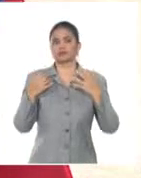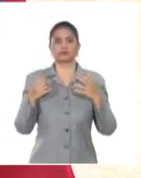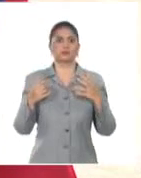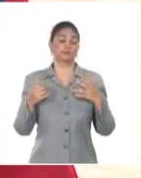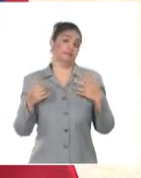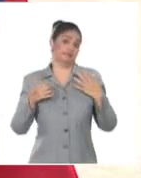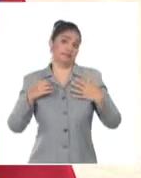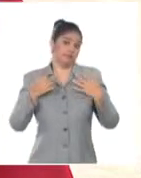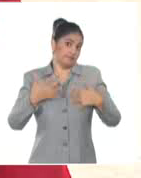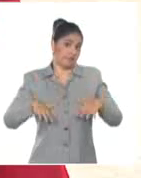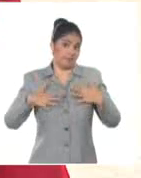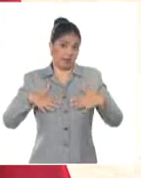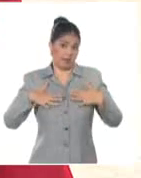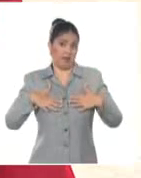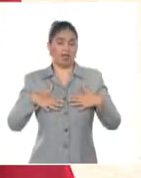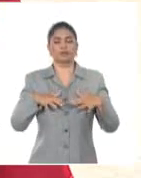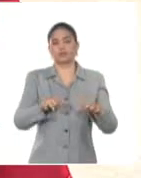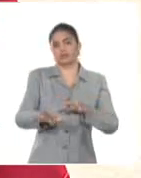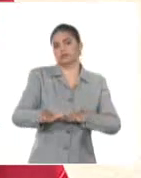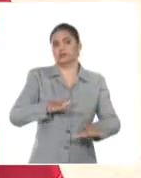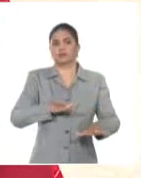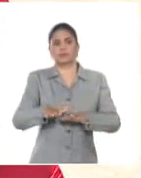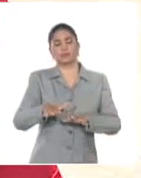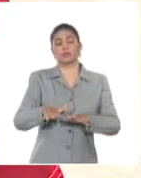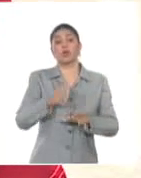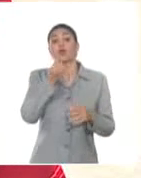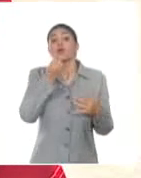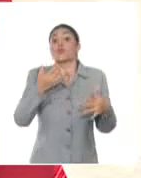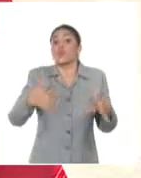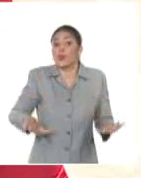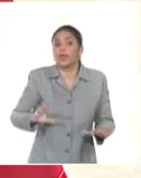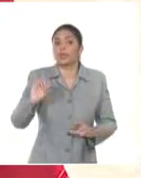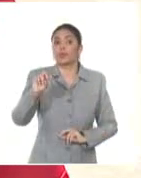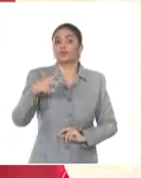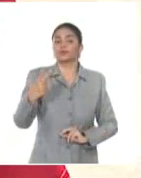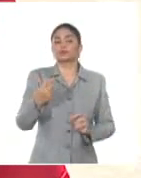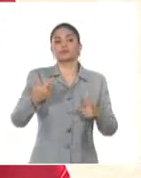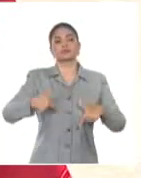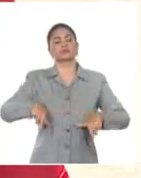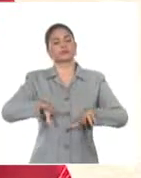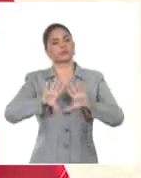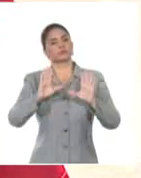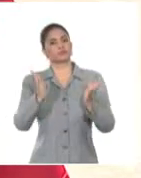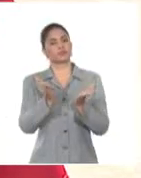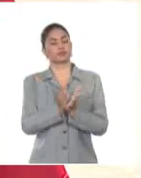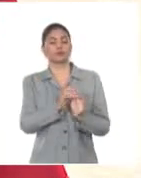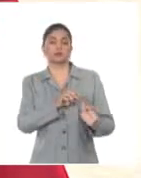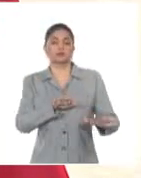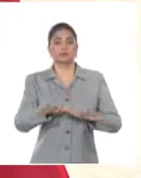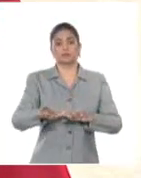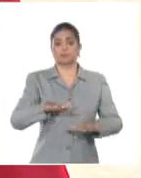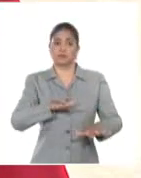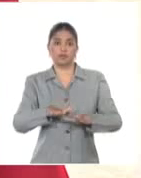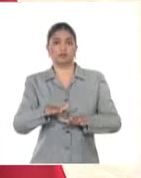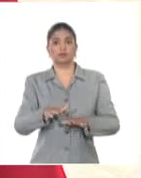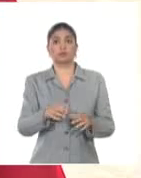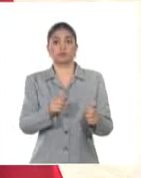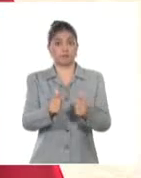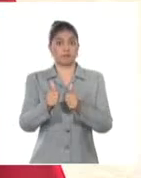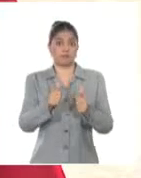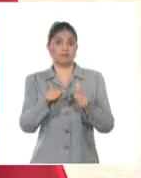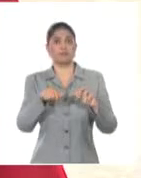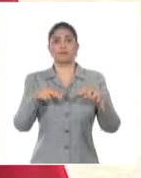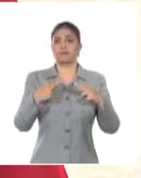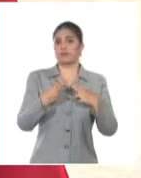equipo y poder ser doble campeona mundial y prepararnos muy bien para este campeonato